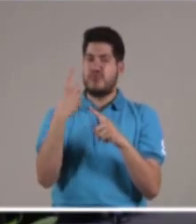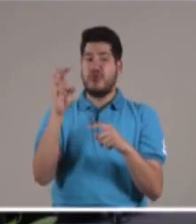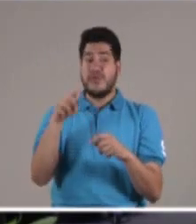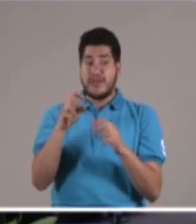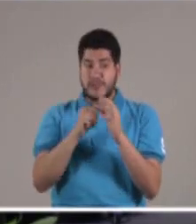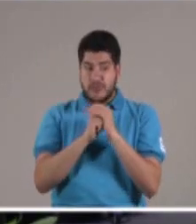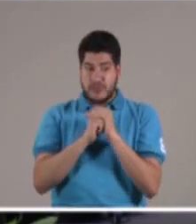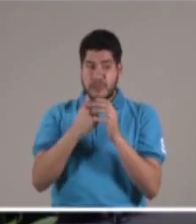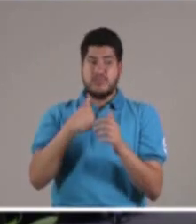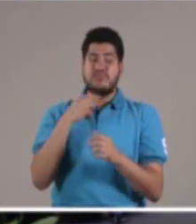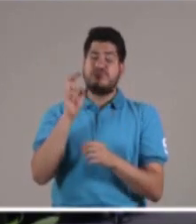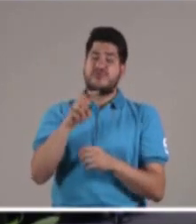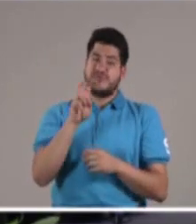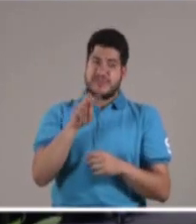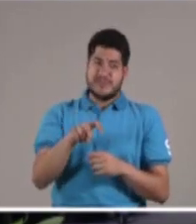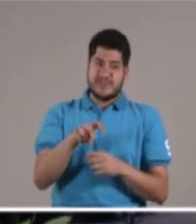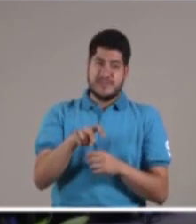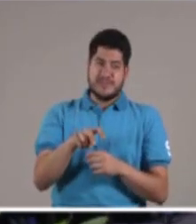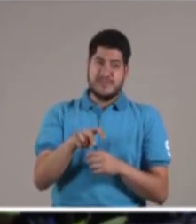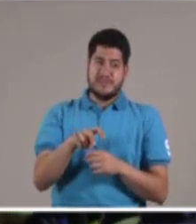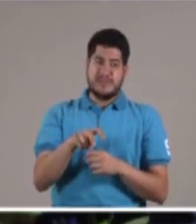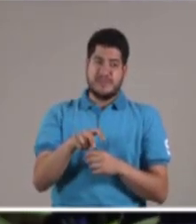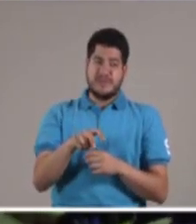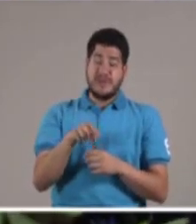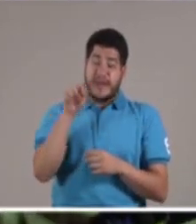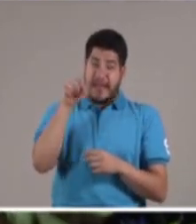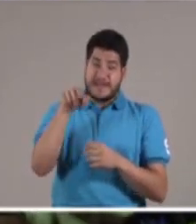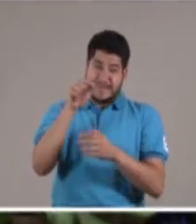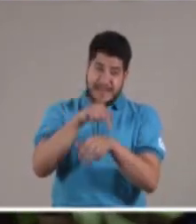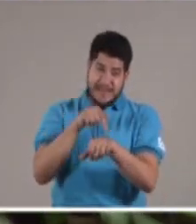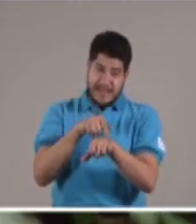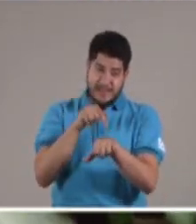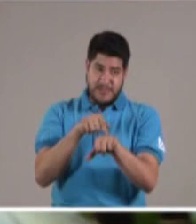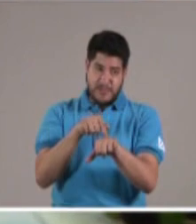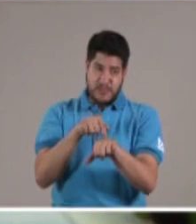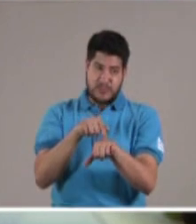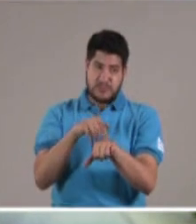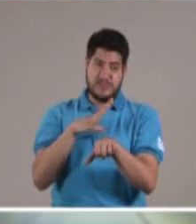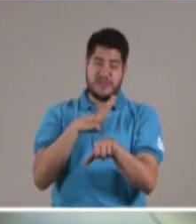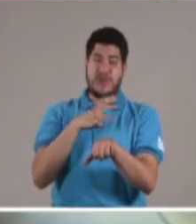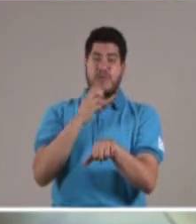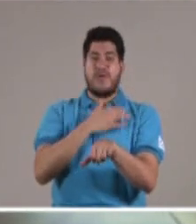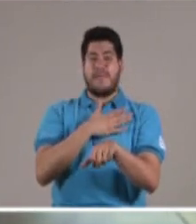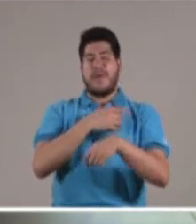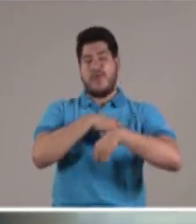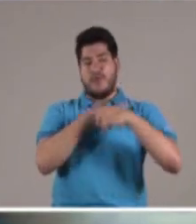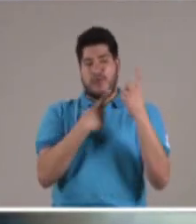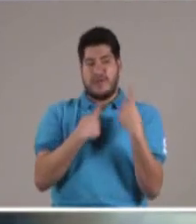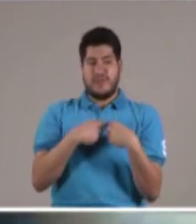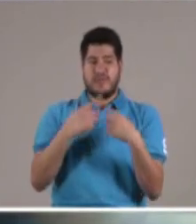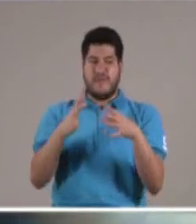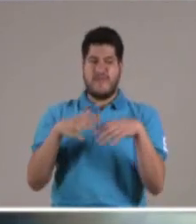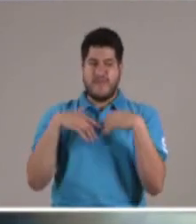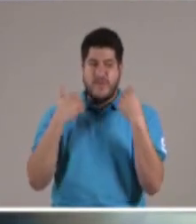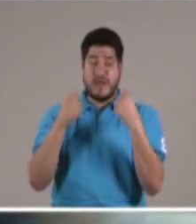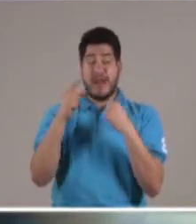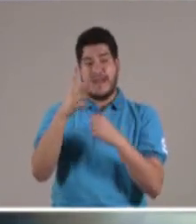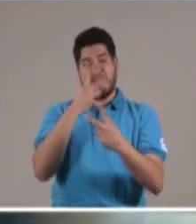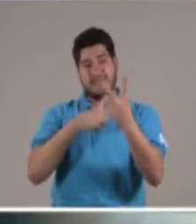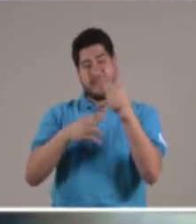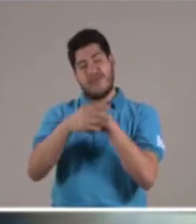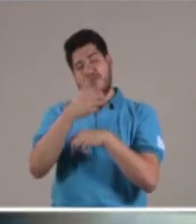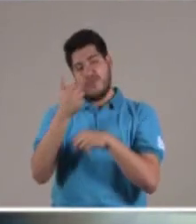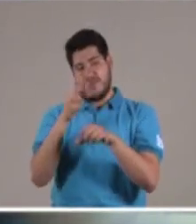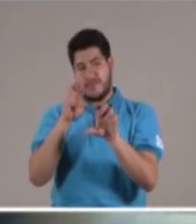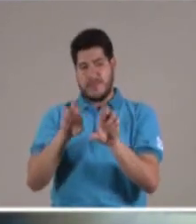yo necesito dar este espacio tengo en mi corazón bien fuerte eso acá viene alguien